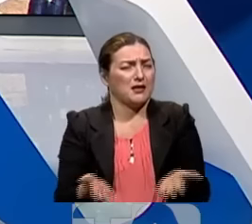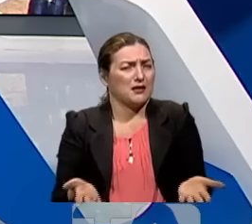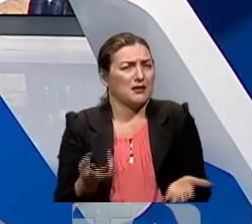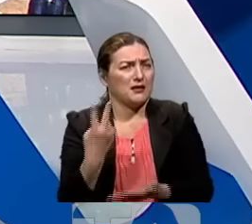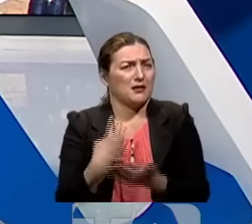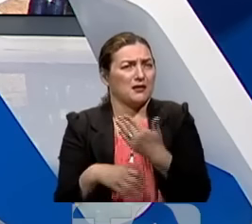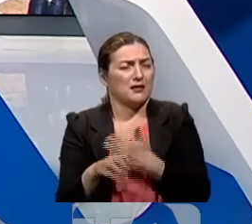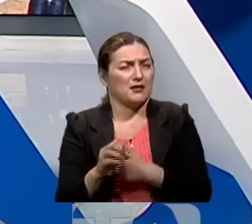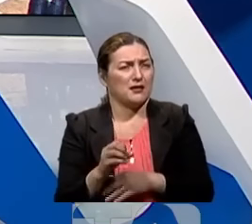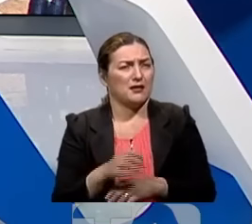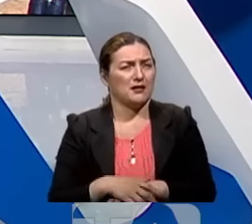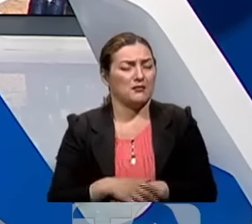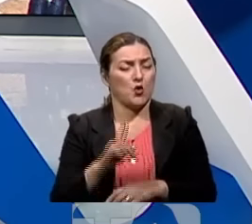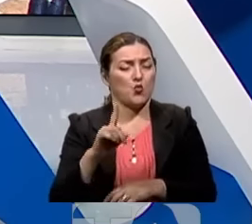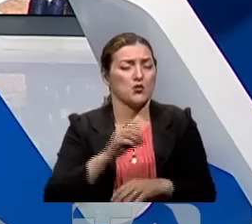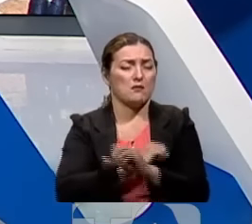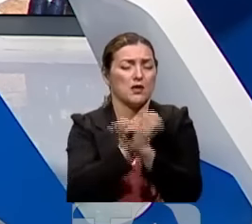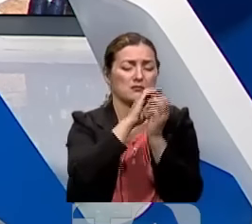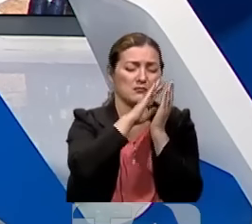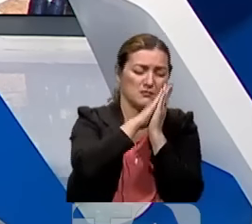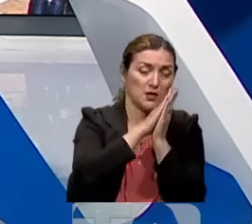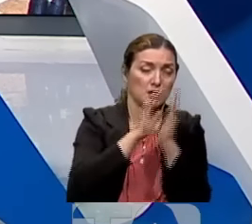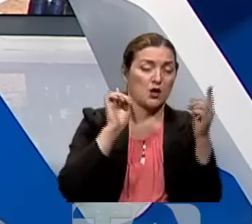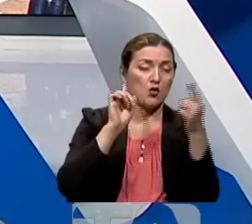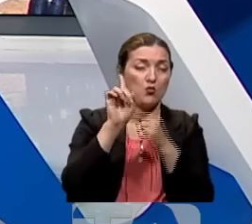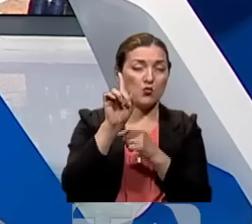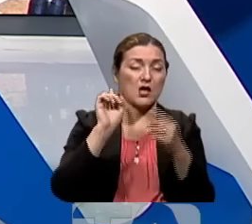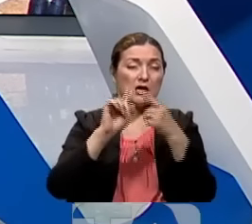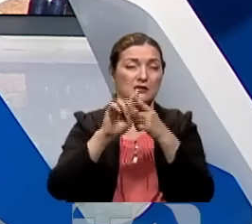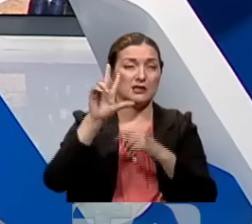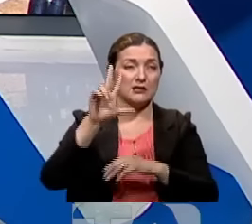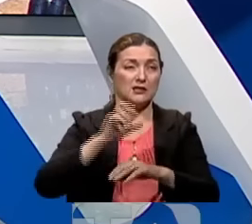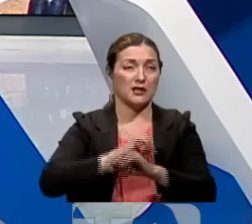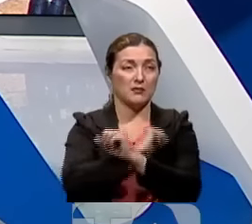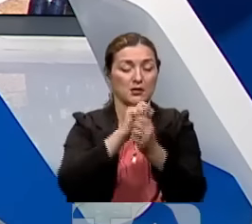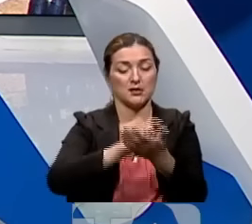míos, se les despertó a la 1:00 a.m. e hizo de 1 a 3, porque era la hora que había luz. No, entonces,